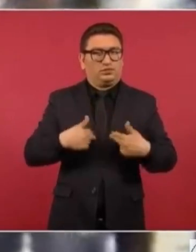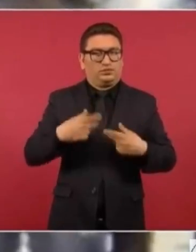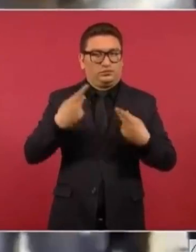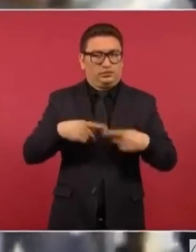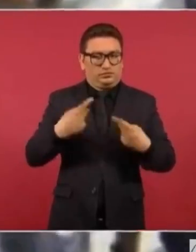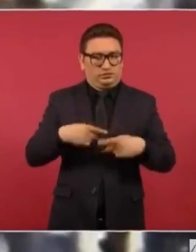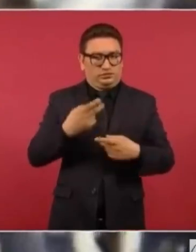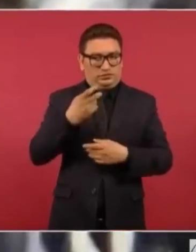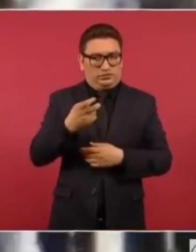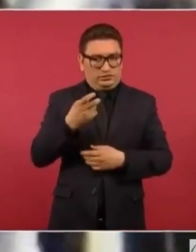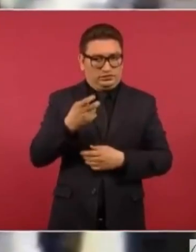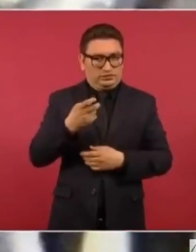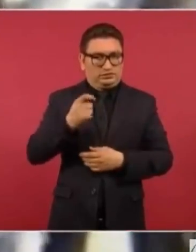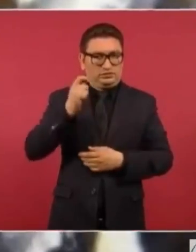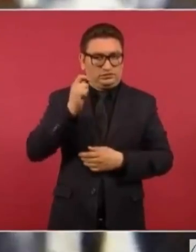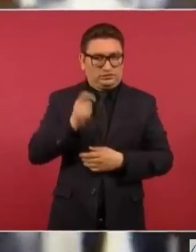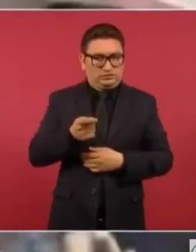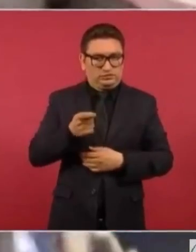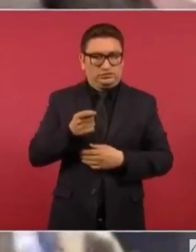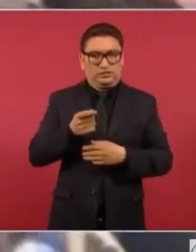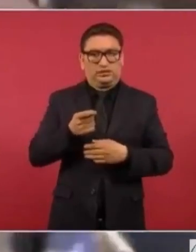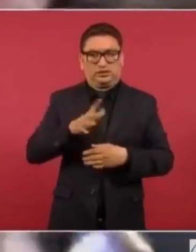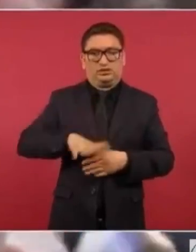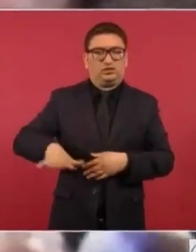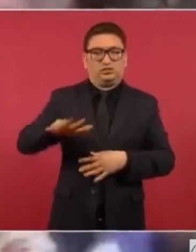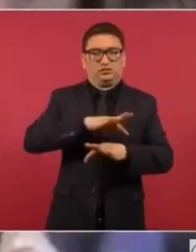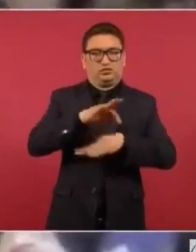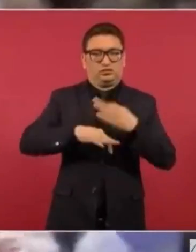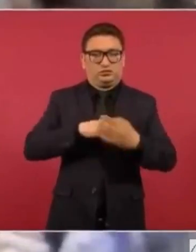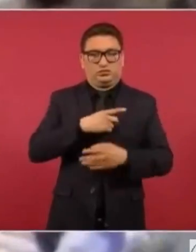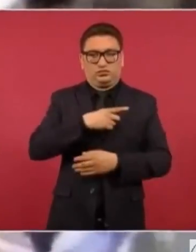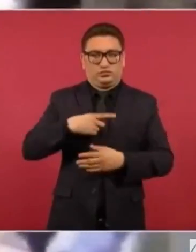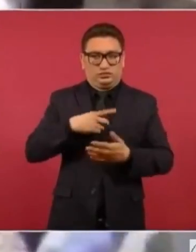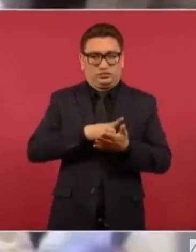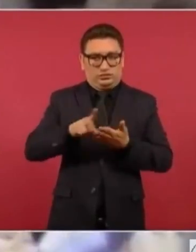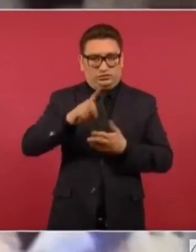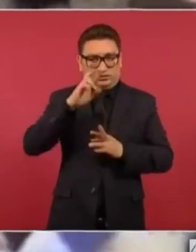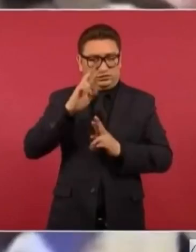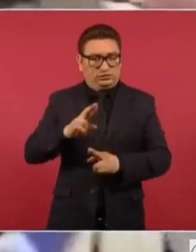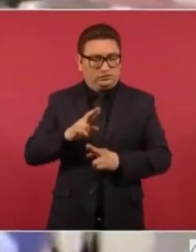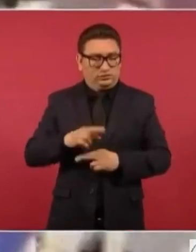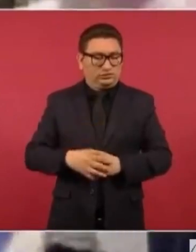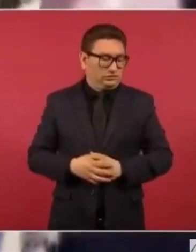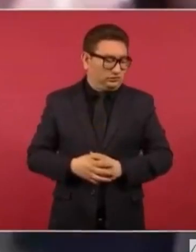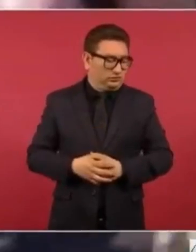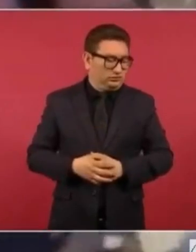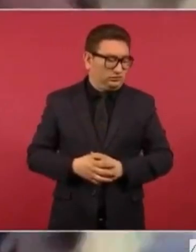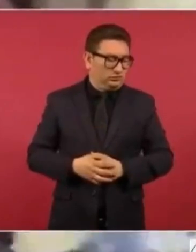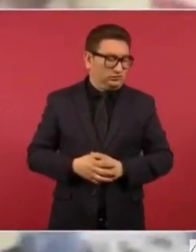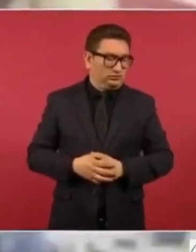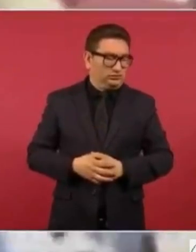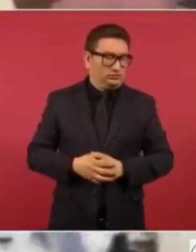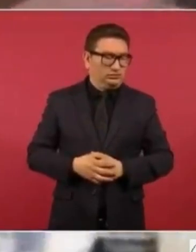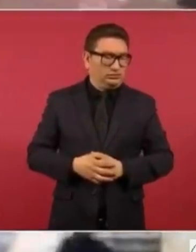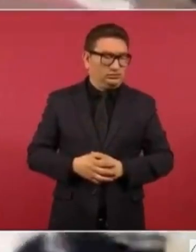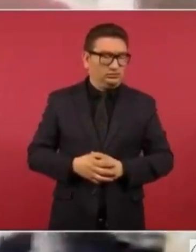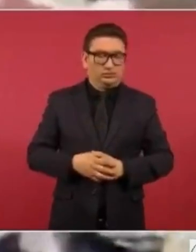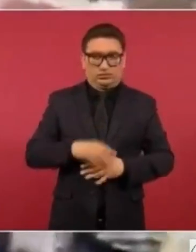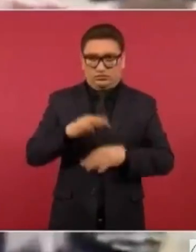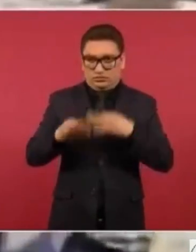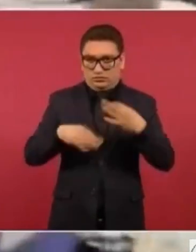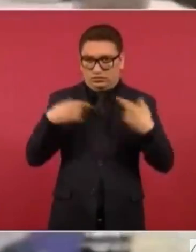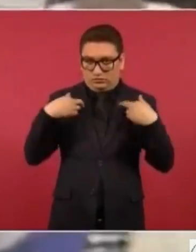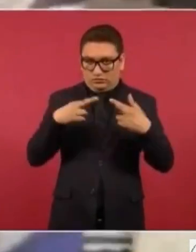no es represión, eso es Estado de Derecho. Y en mi opinión, esa es la fórmula que se tiene que seguir. ¿Se tiene que despedir a todos los maestros de